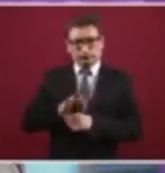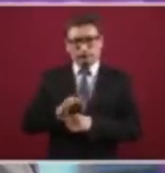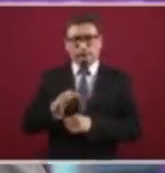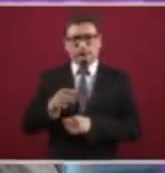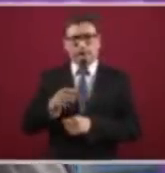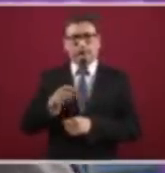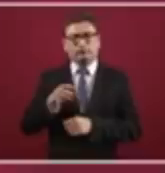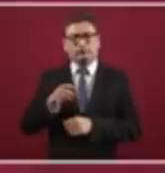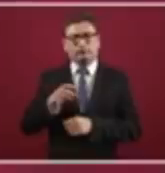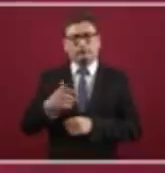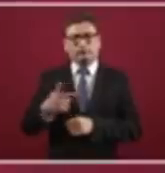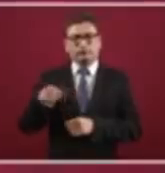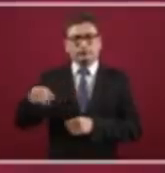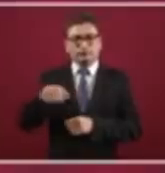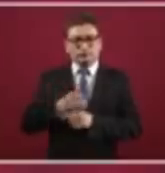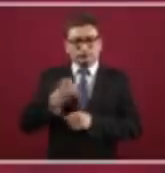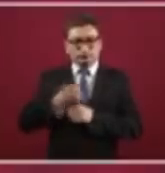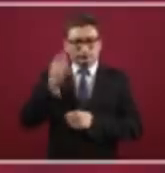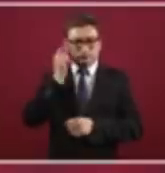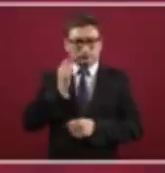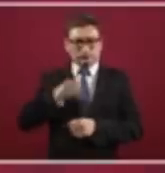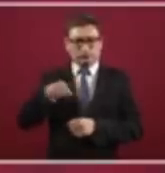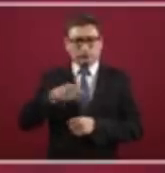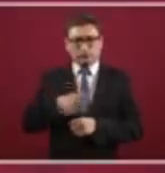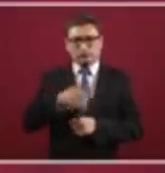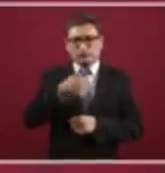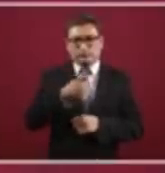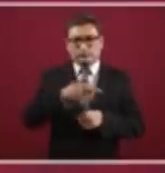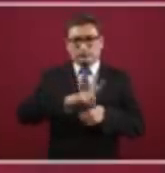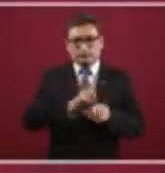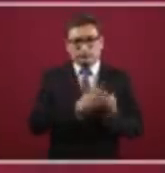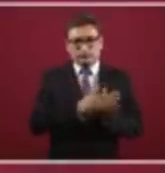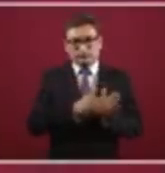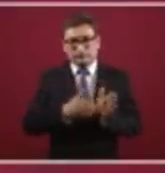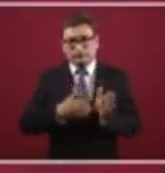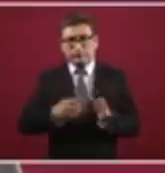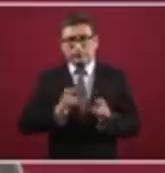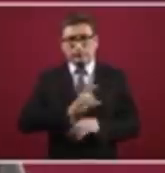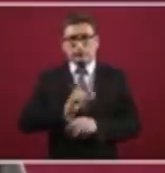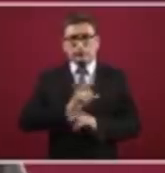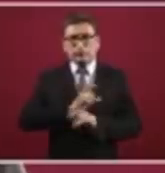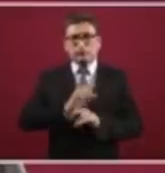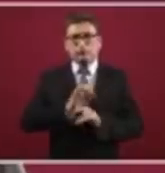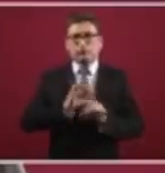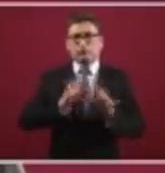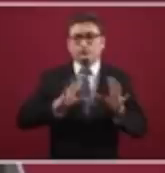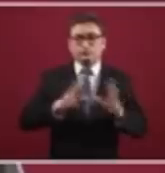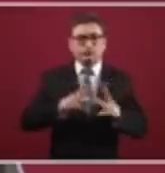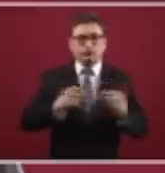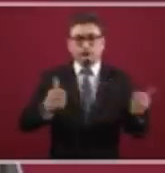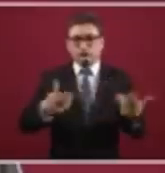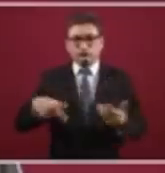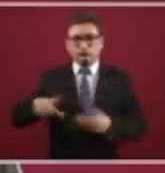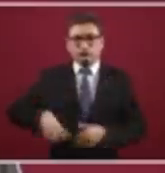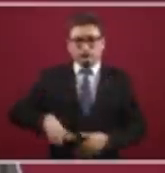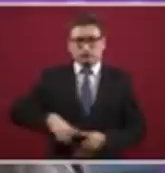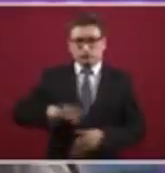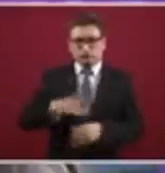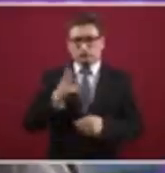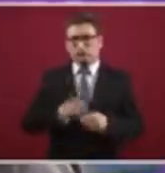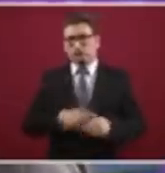del estado durante los seis primeros días de los sucesos antes de que el gobierno federal en la actitud